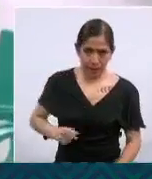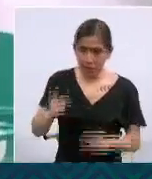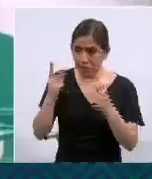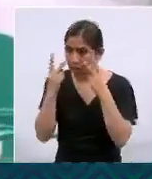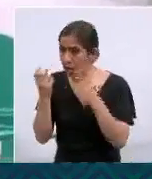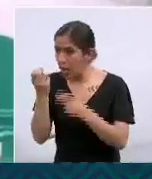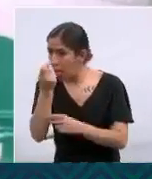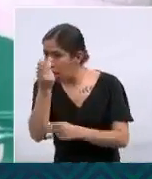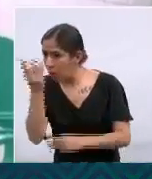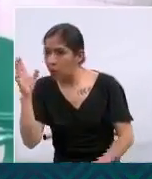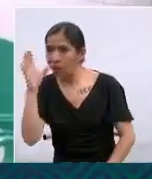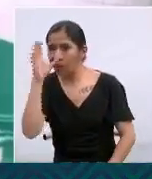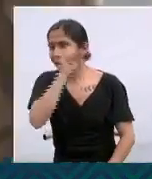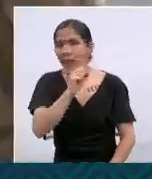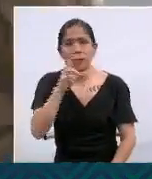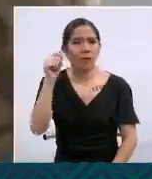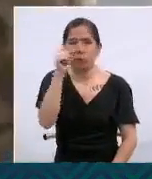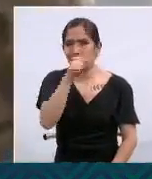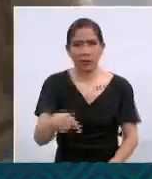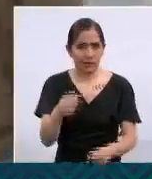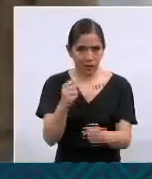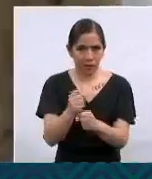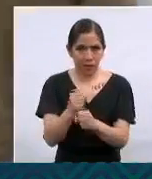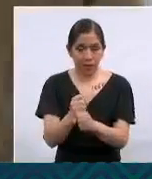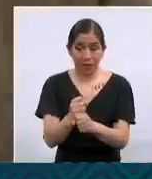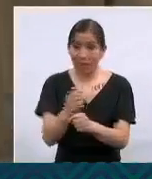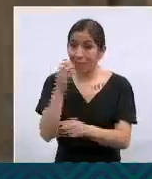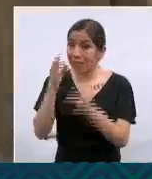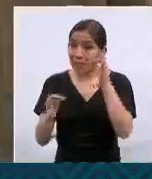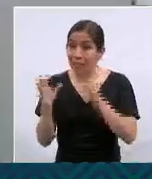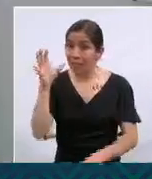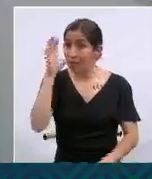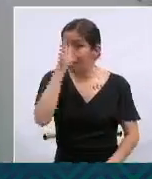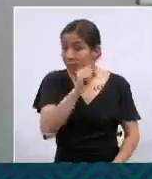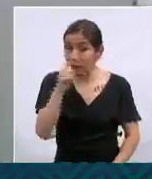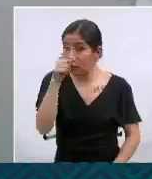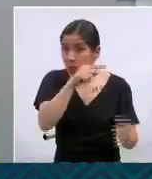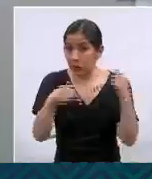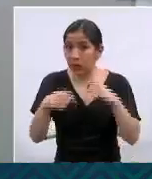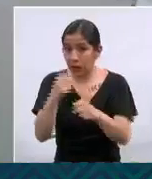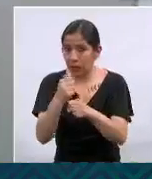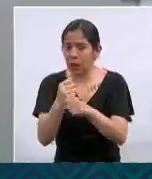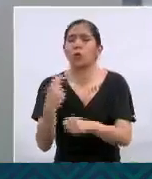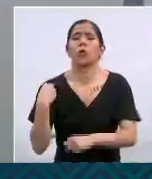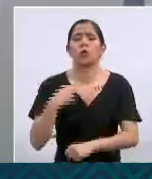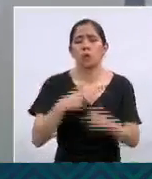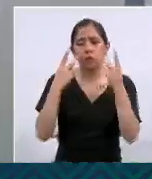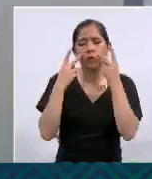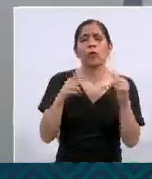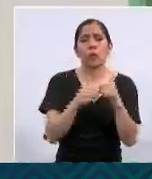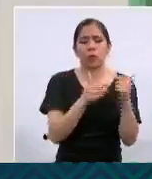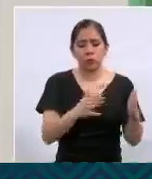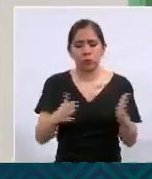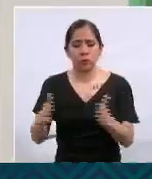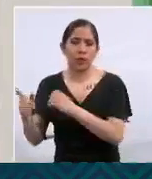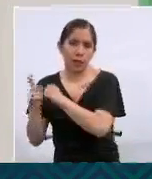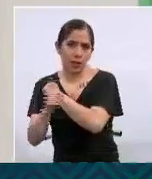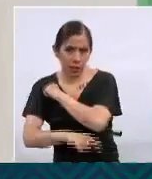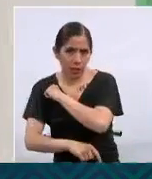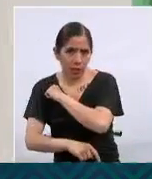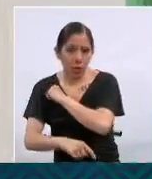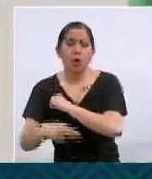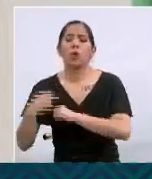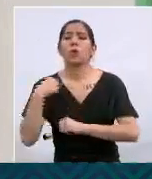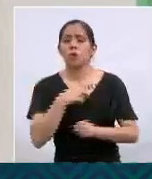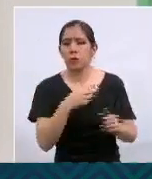trabajando nosotros vamos a tomar medidas el cual les solicitaba al ministerio de trabajo que hagan una infección de la misma forma una vez